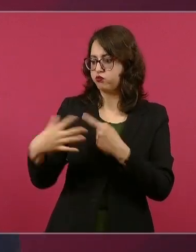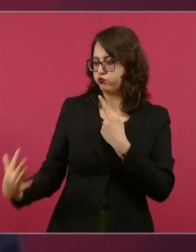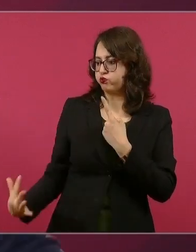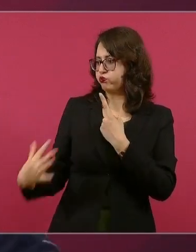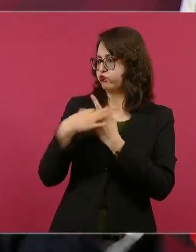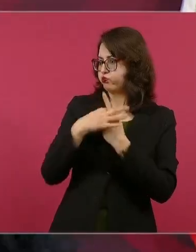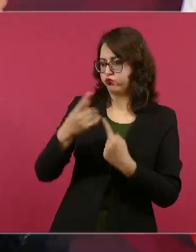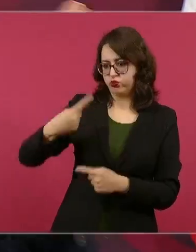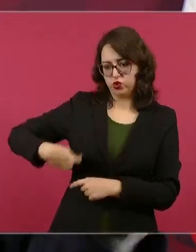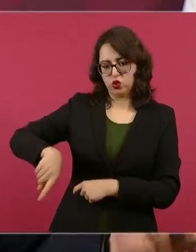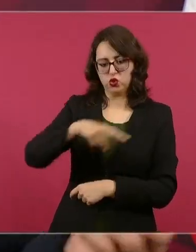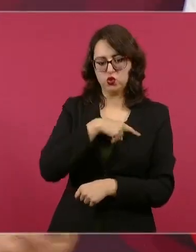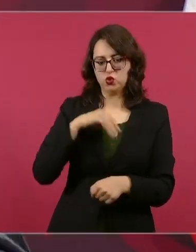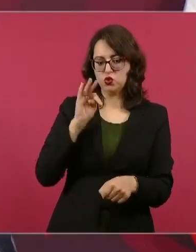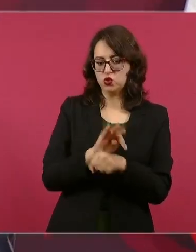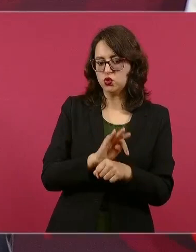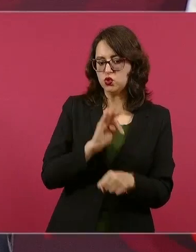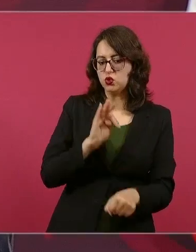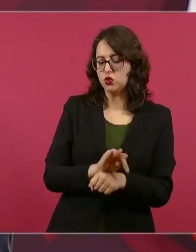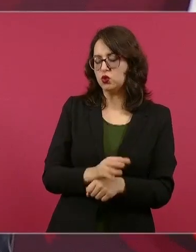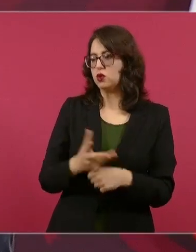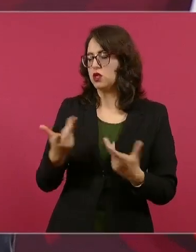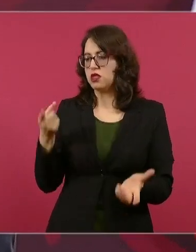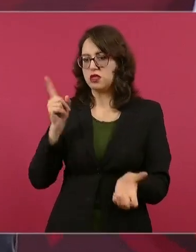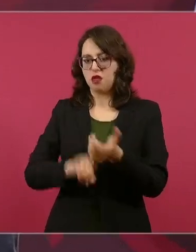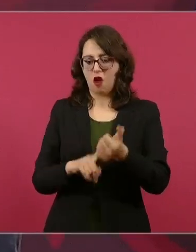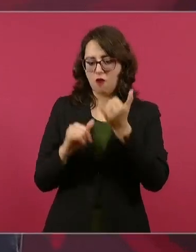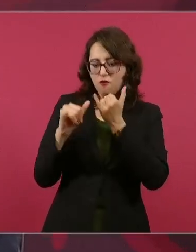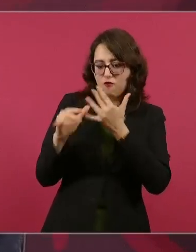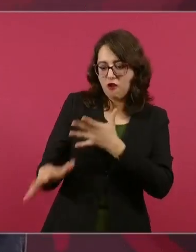para rellenar urnas,